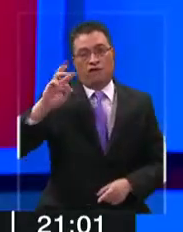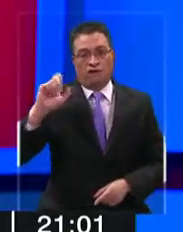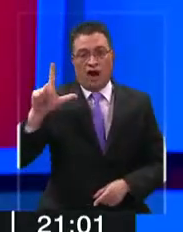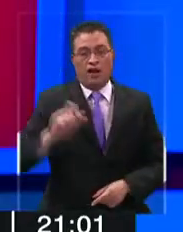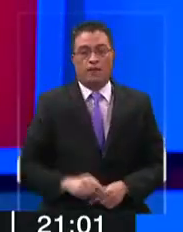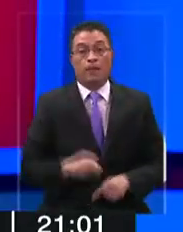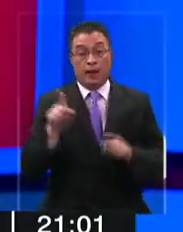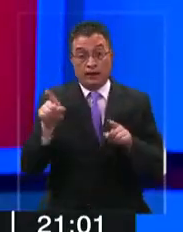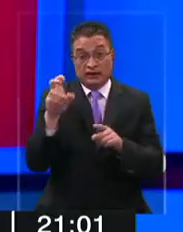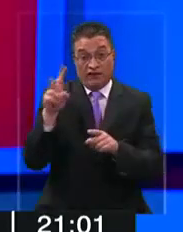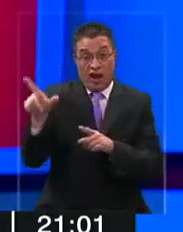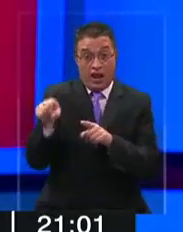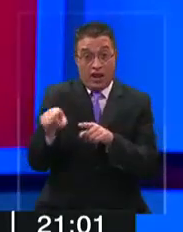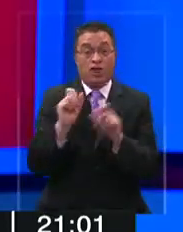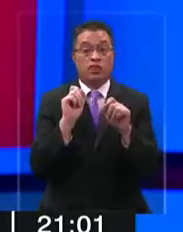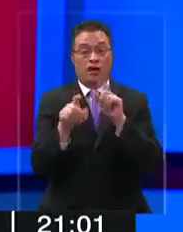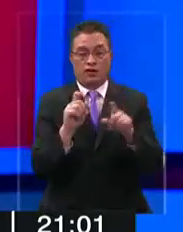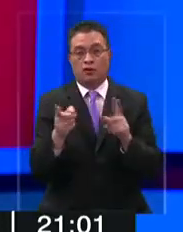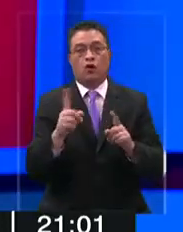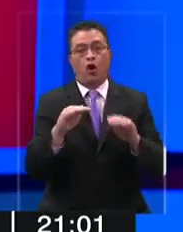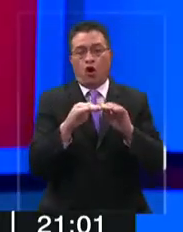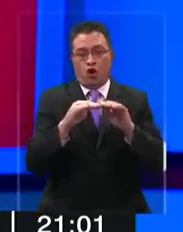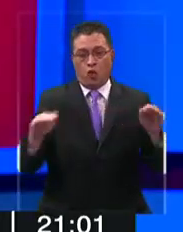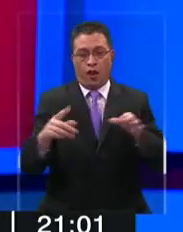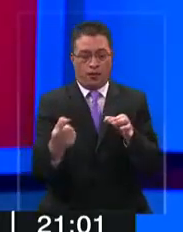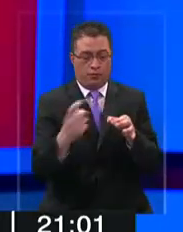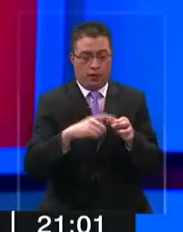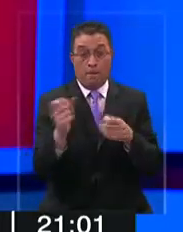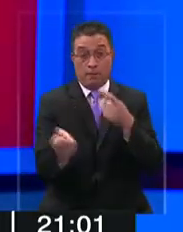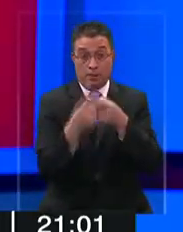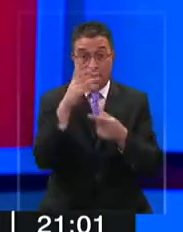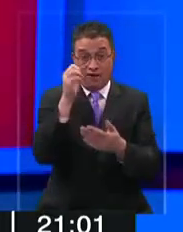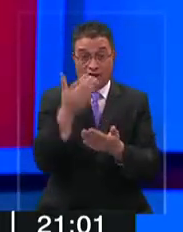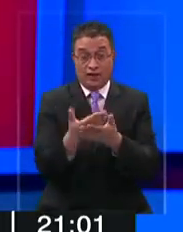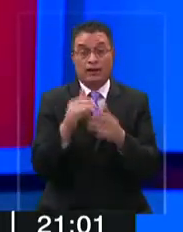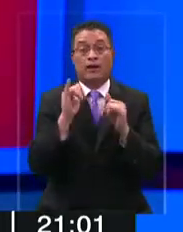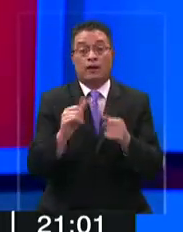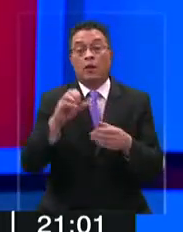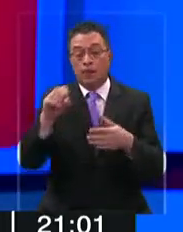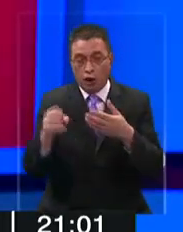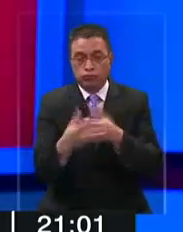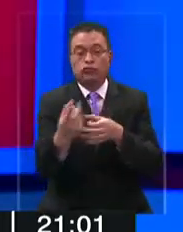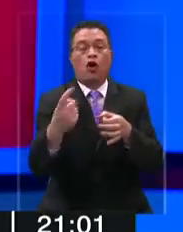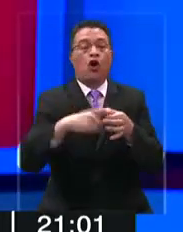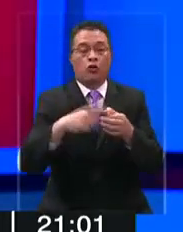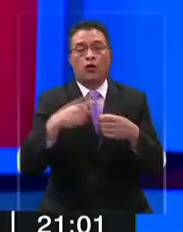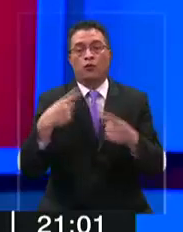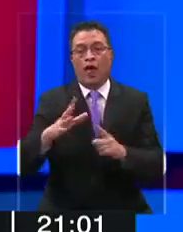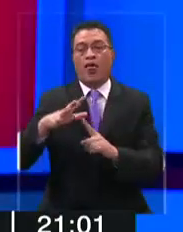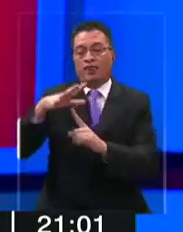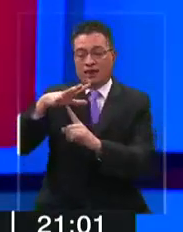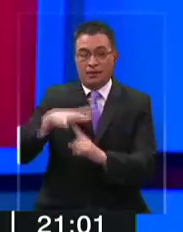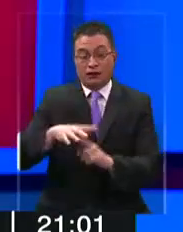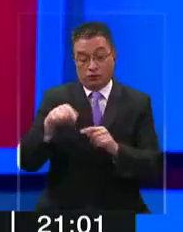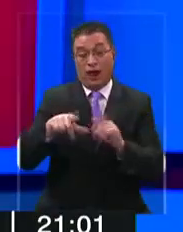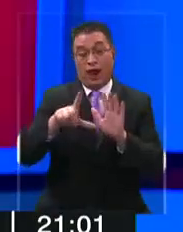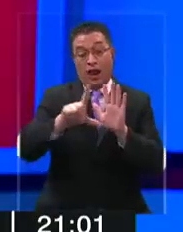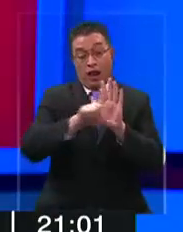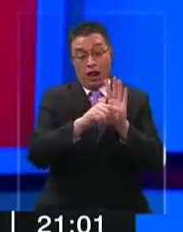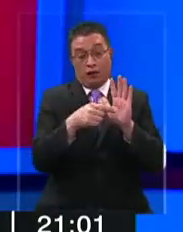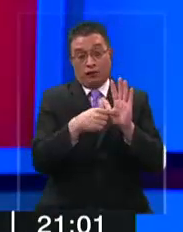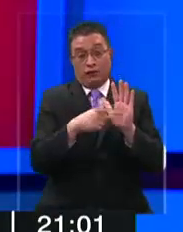se defiende diciendo que no es lo mismo inscribirse por primera vez que renovar el fichaje, que las discriminaciones están en la ley y